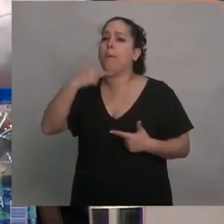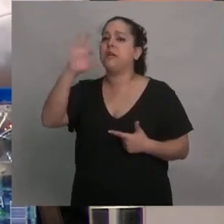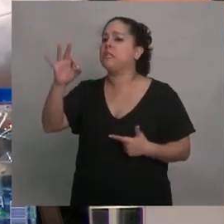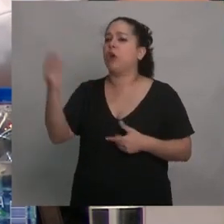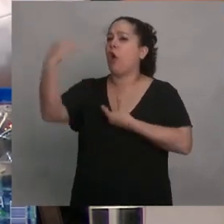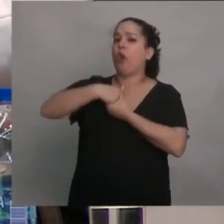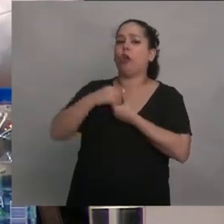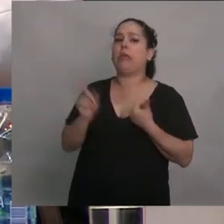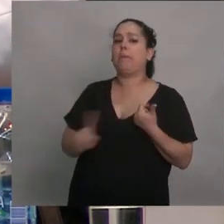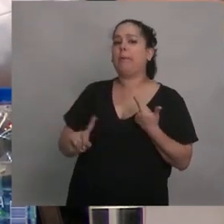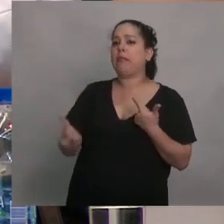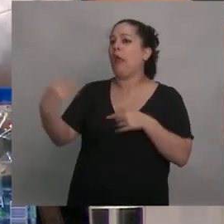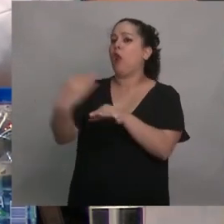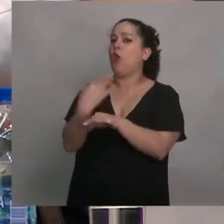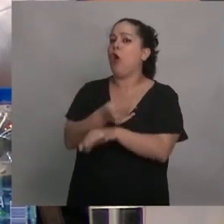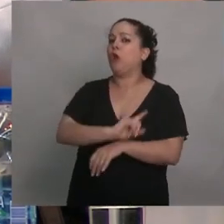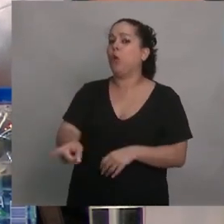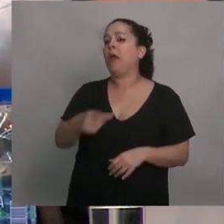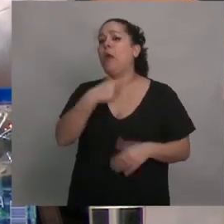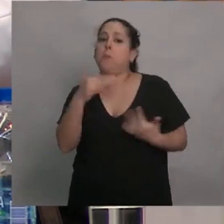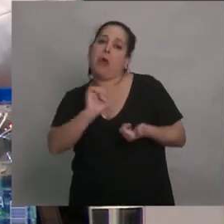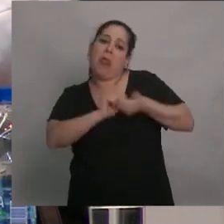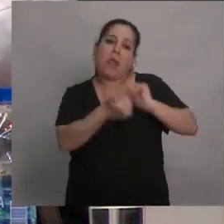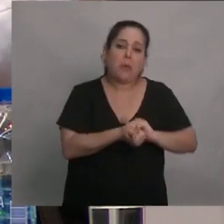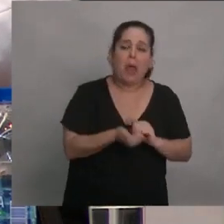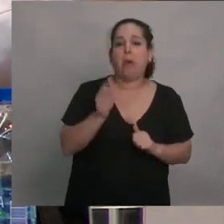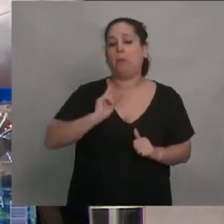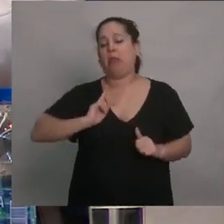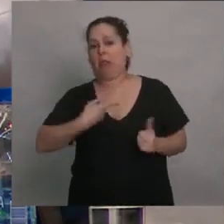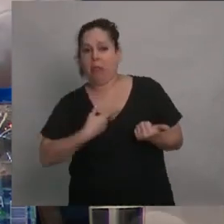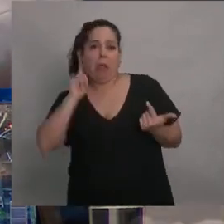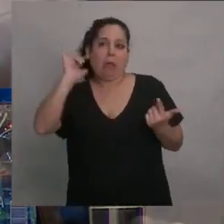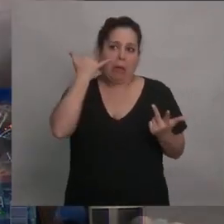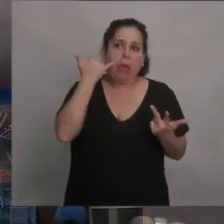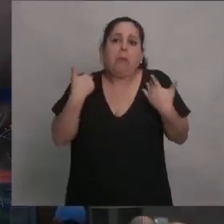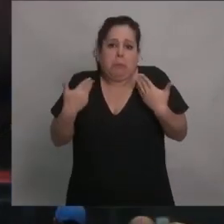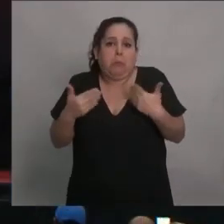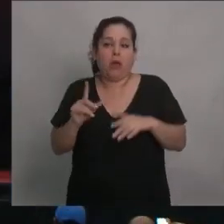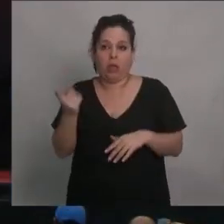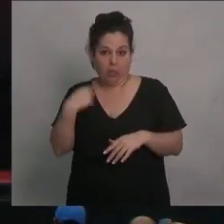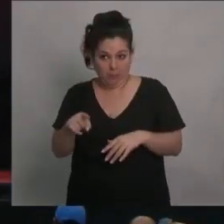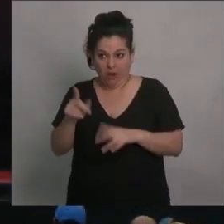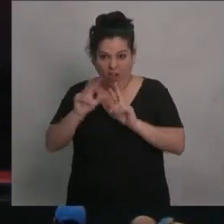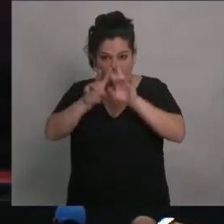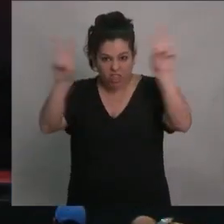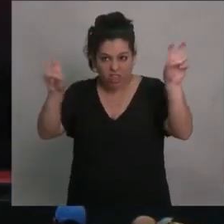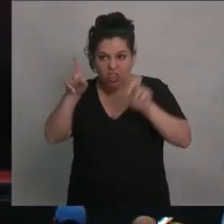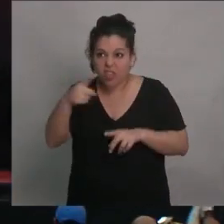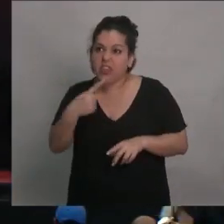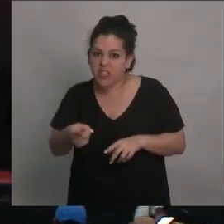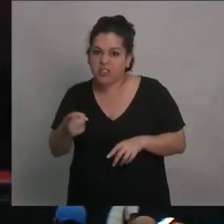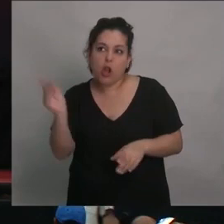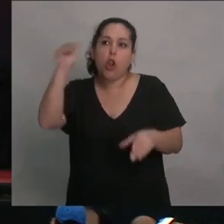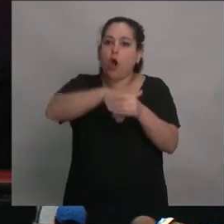los eduques, porque pueden ser homosexuales y lesbianas. Y sin embargo, no dicen no te metas con mis hijos para evitar que